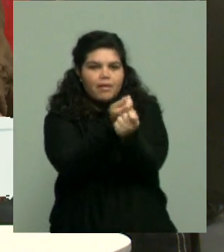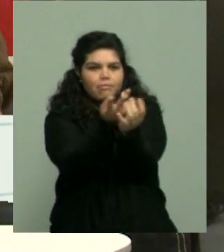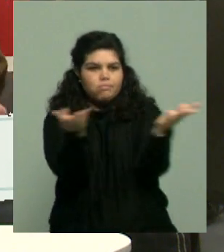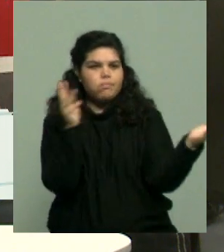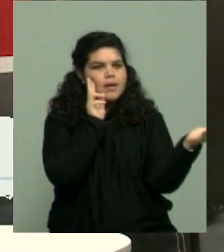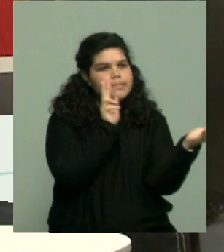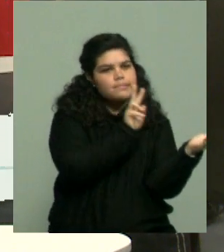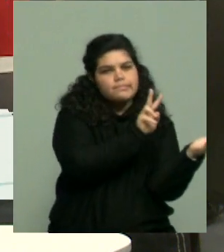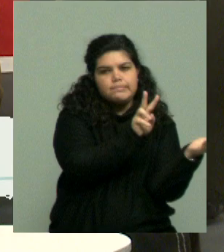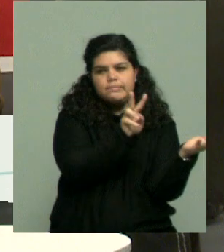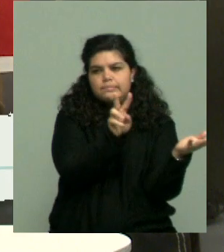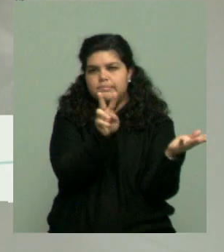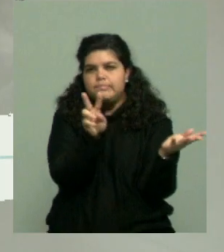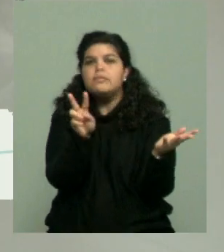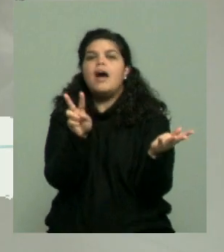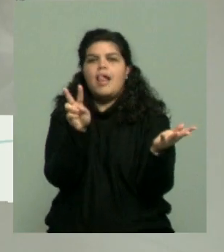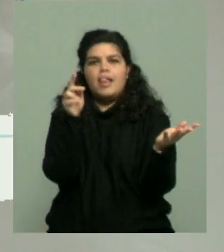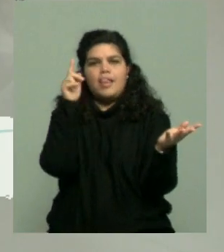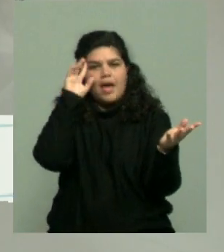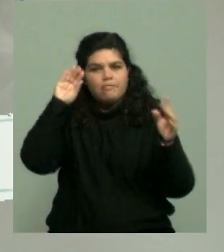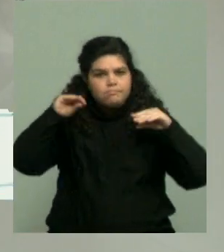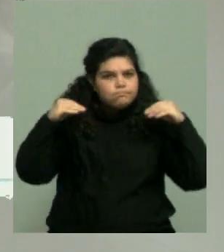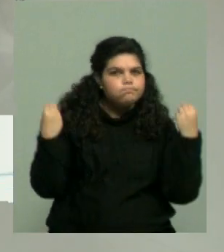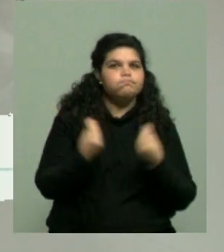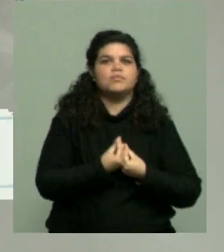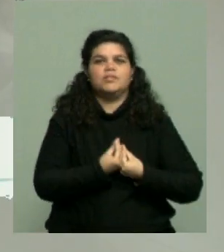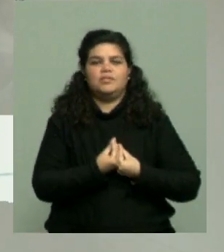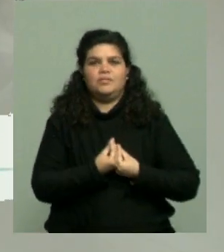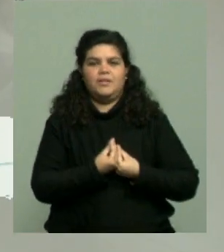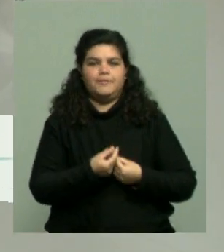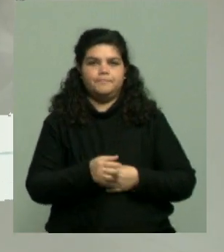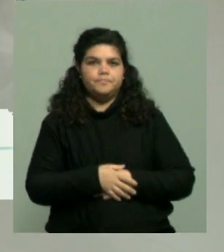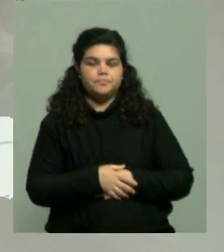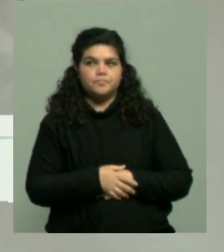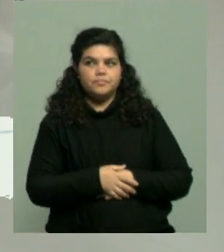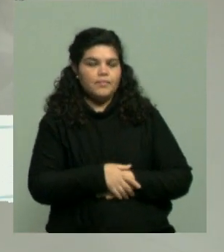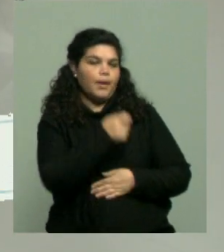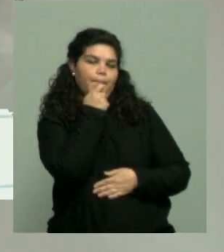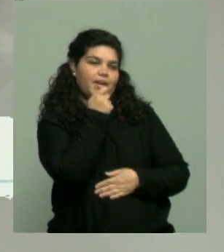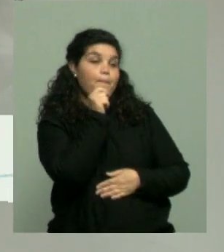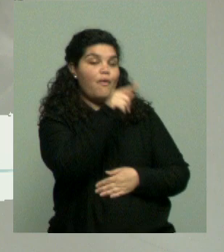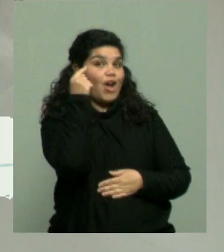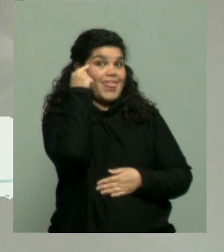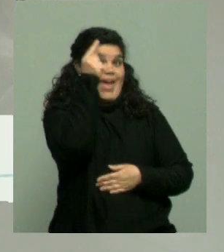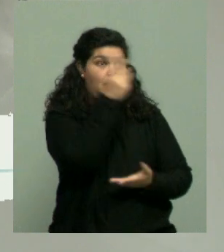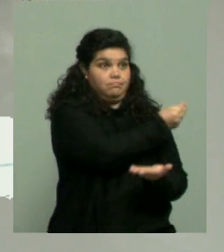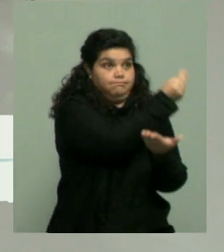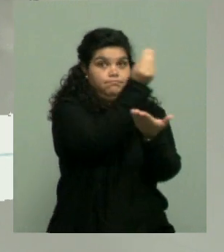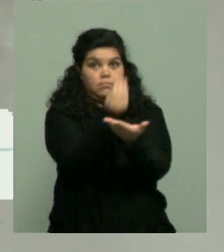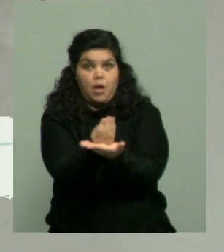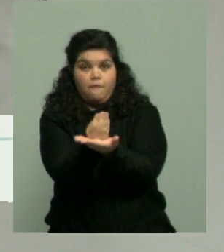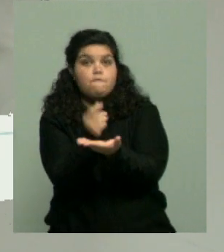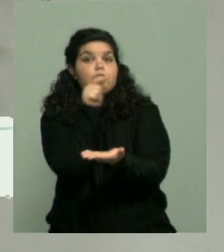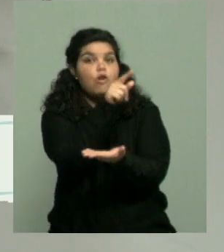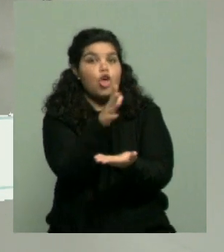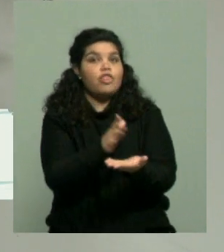tiene... por decir la última palabra. Somos el director, muchos... digo, por ejemplo, vos llevas tu idea, ¿no? ¿Vos serías el director de esa idea o